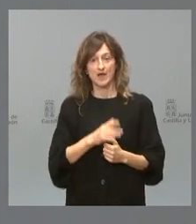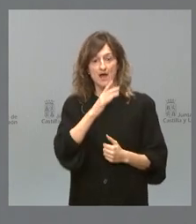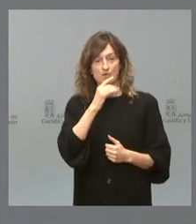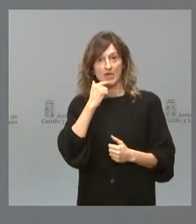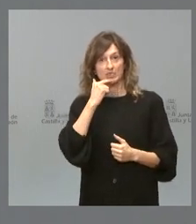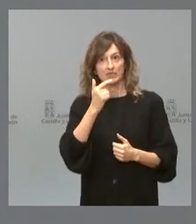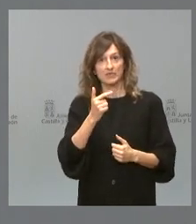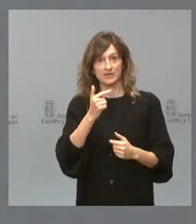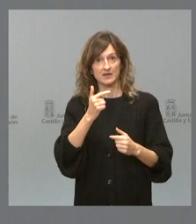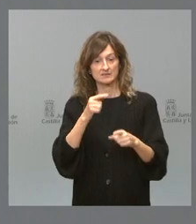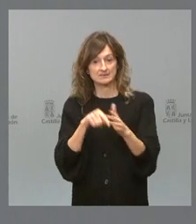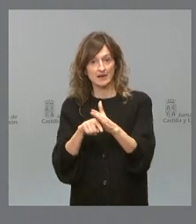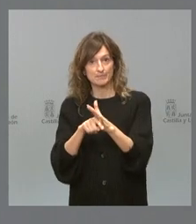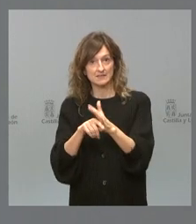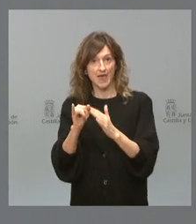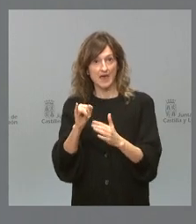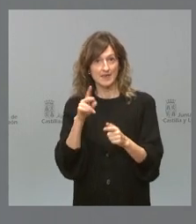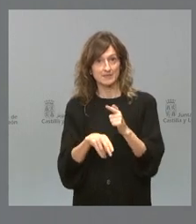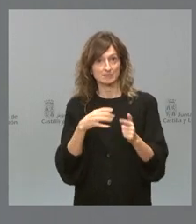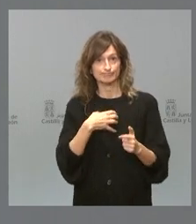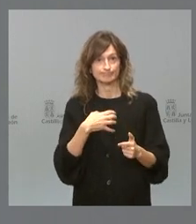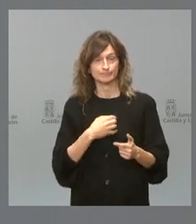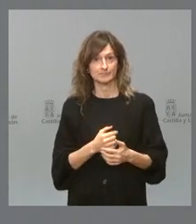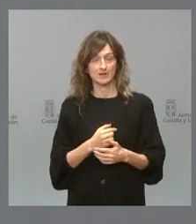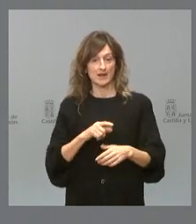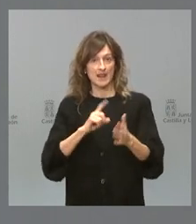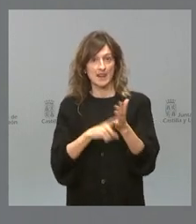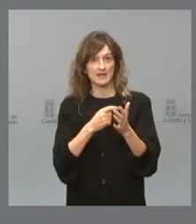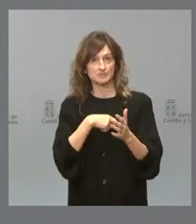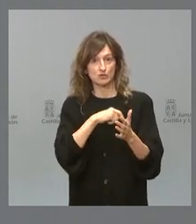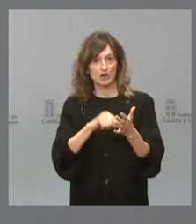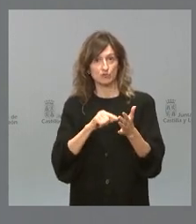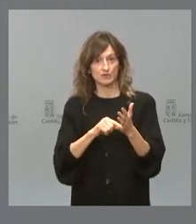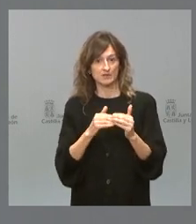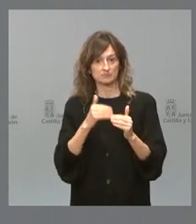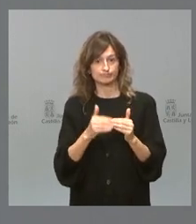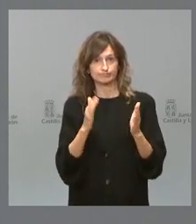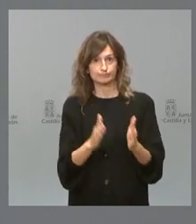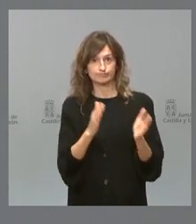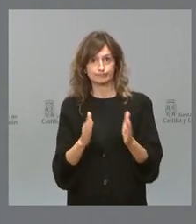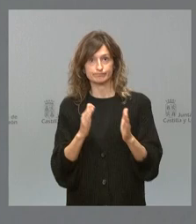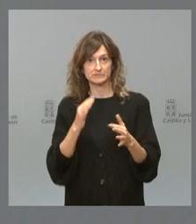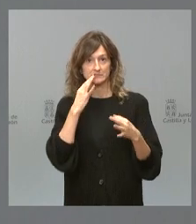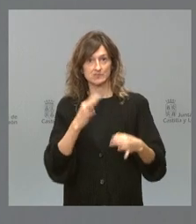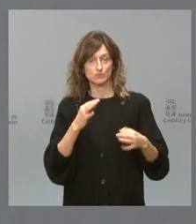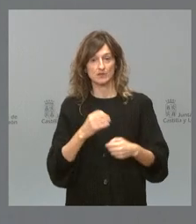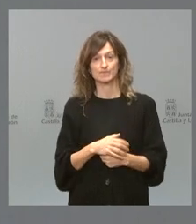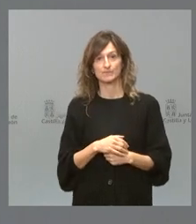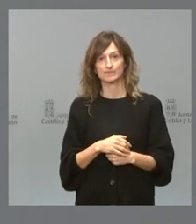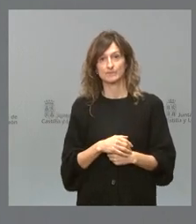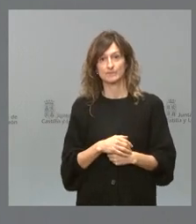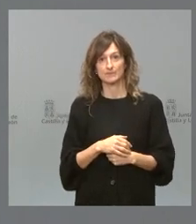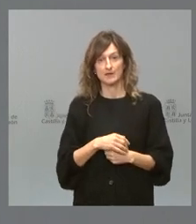es evitar determinados trámites Que son muy garantistas en la legislación española de contratos y que tienen que ser asegurados la publicación en el diario oficial de